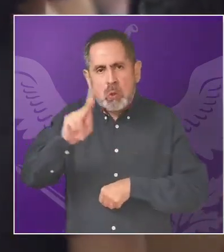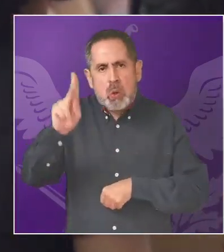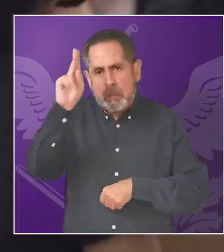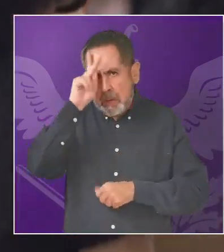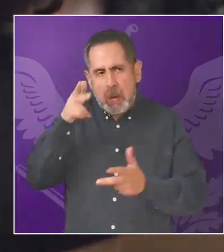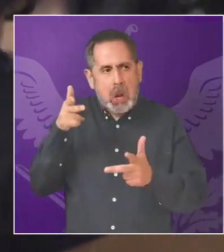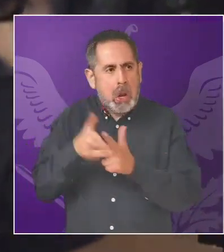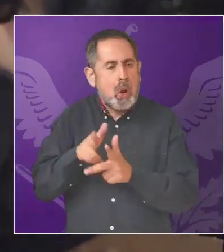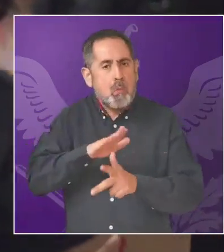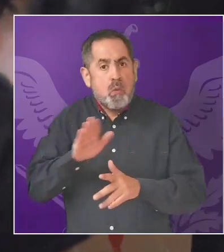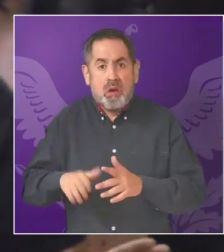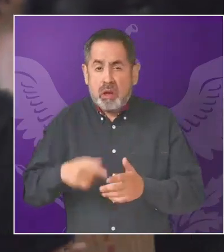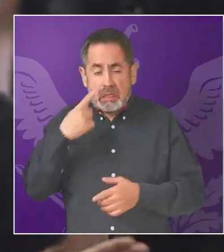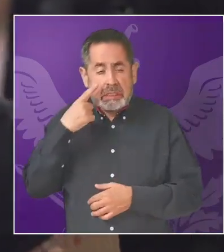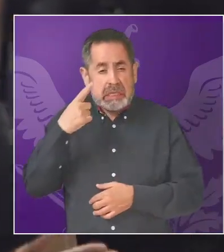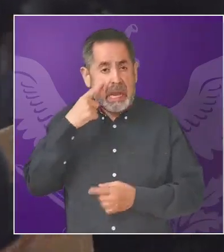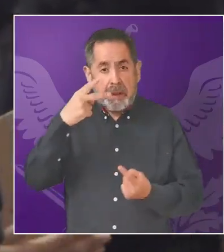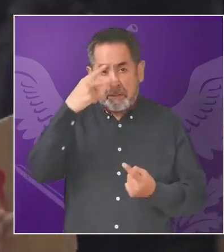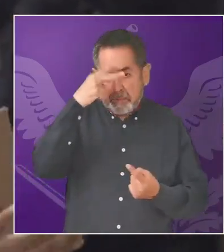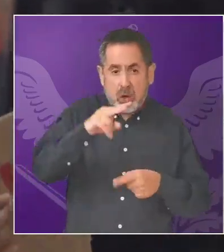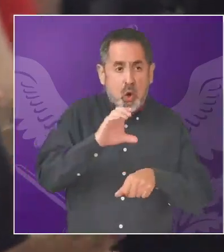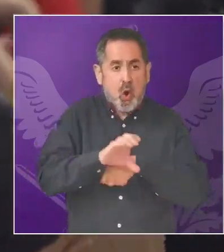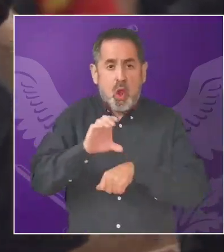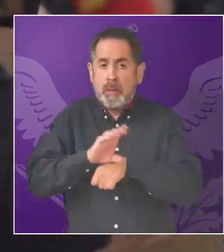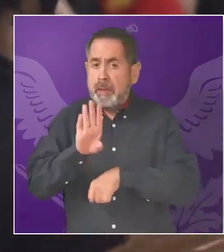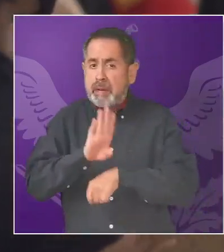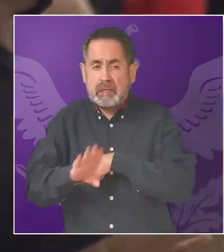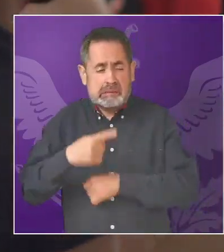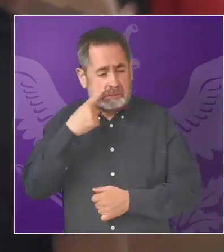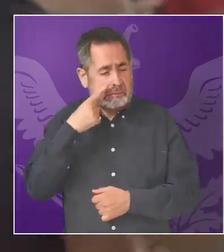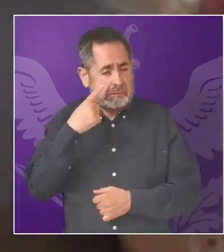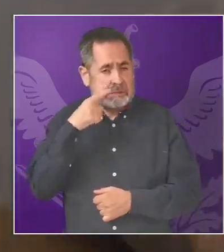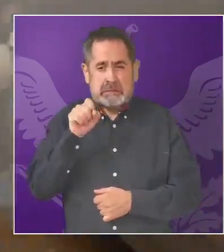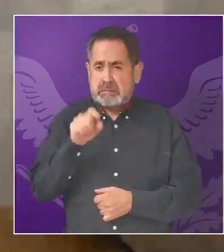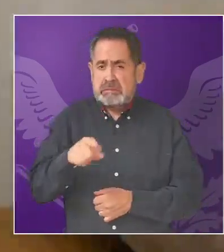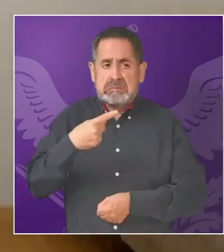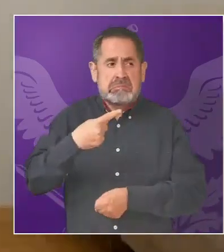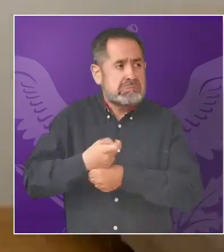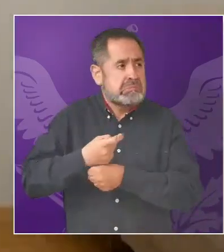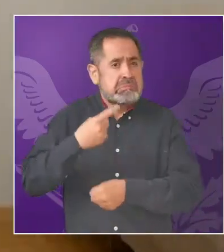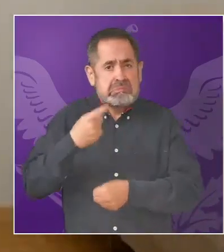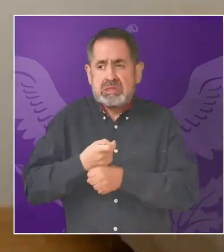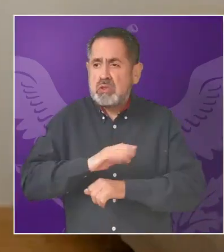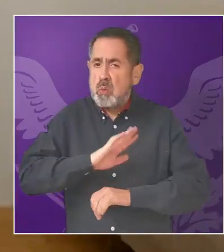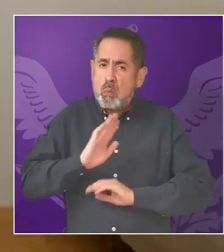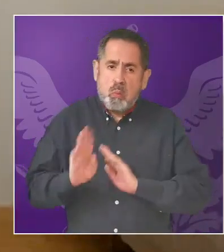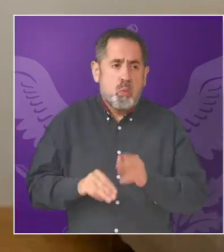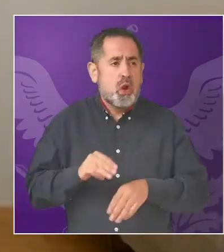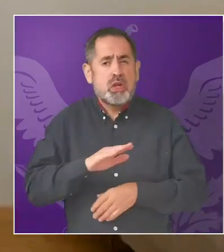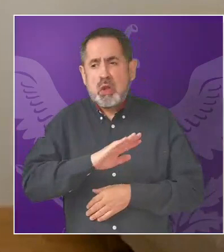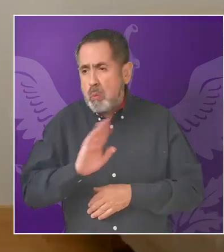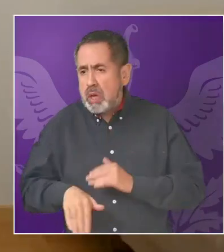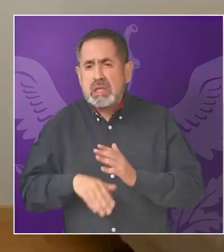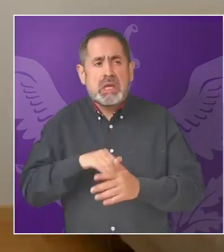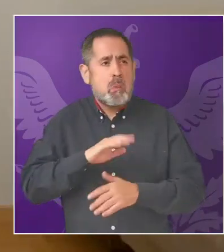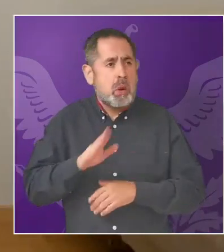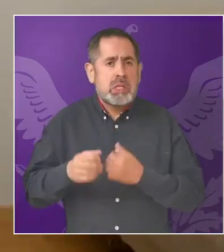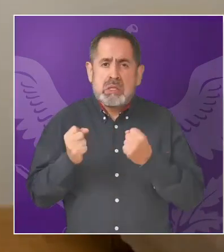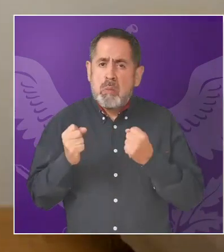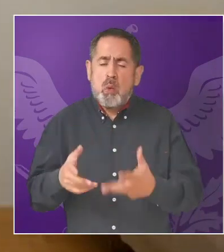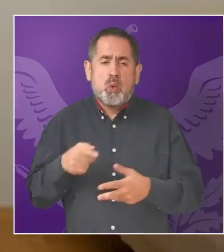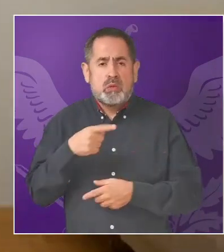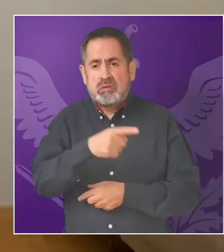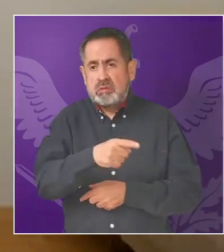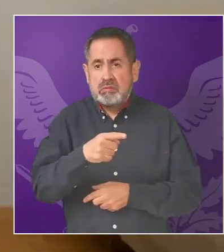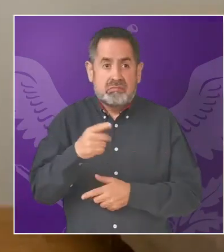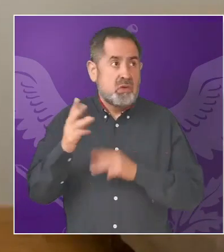países, principalmente en México, Colombia y Brasil, que siguen ocupando los primeros lugares a nivel mundial, convirtiéndose